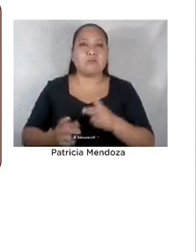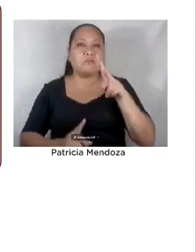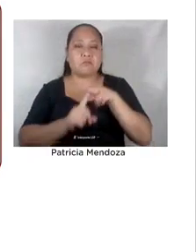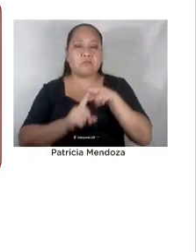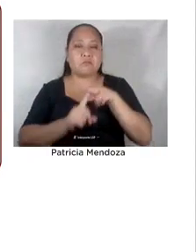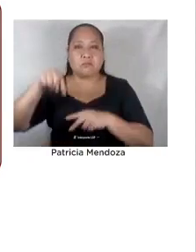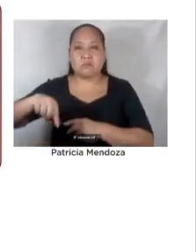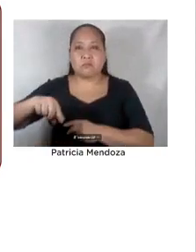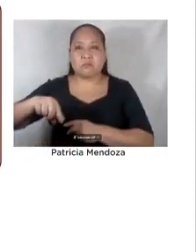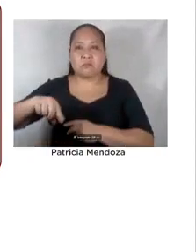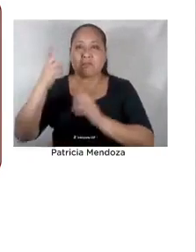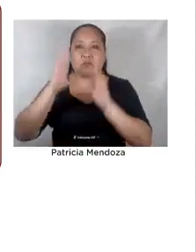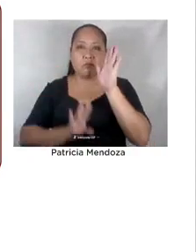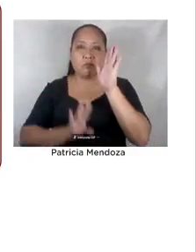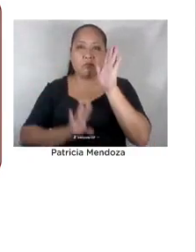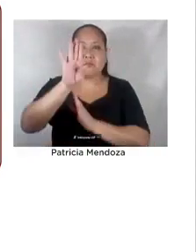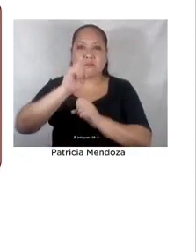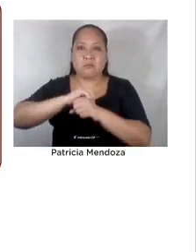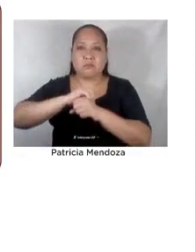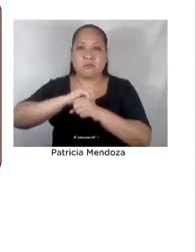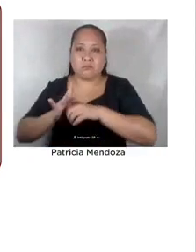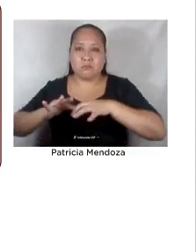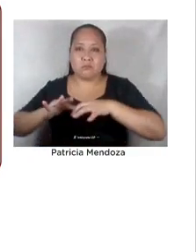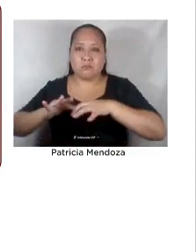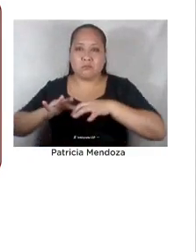ola. Gracias.